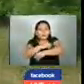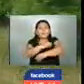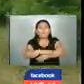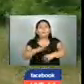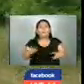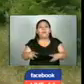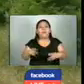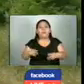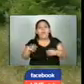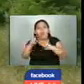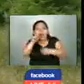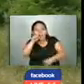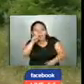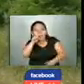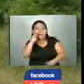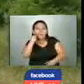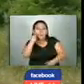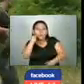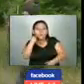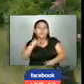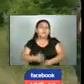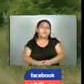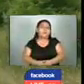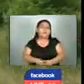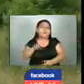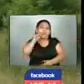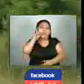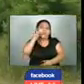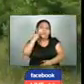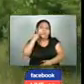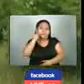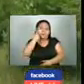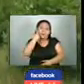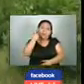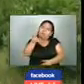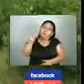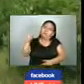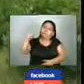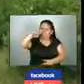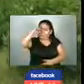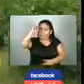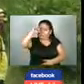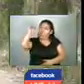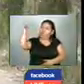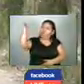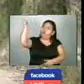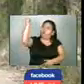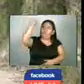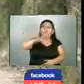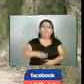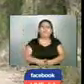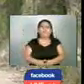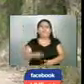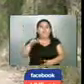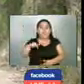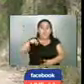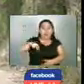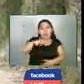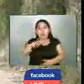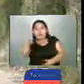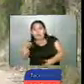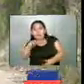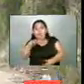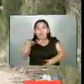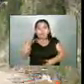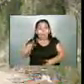cañales. Entonces, como nosotros siempre hemos visto avionetas que vienen a trabajar, a fumigar. Para llegar a la escena del impacto,